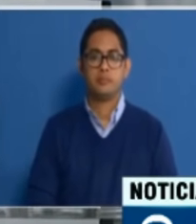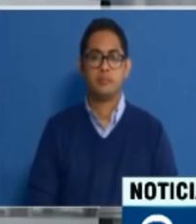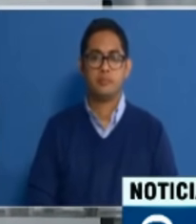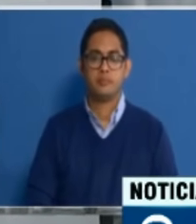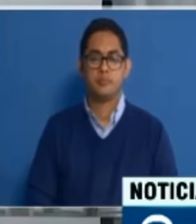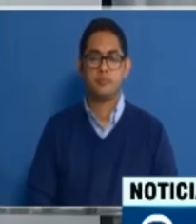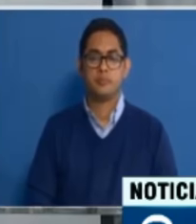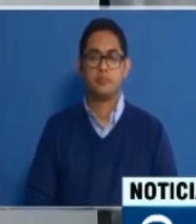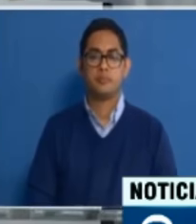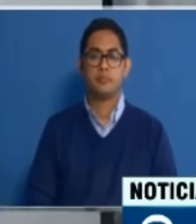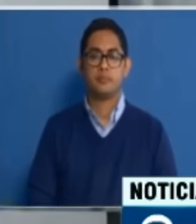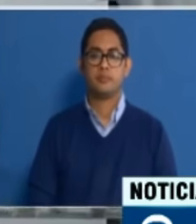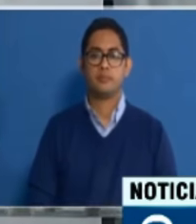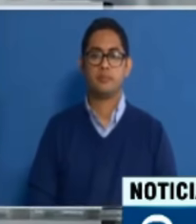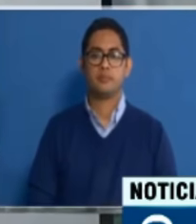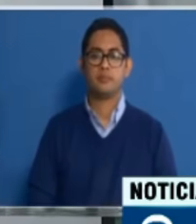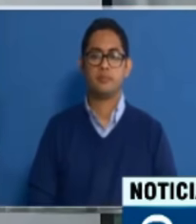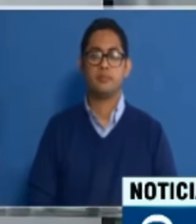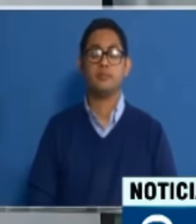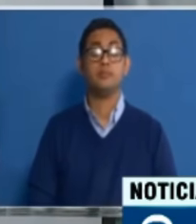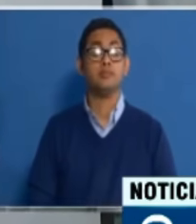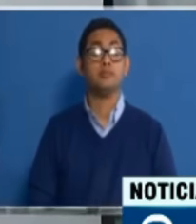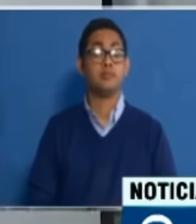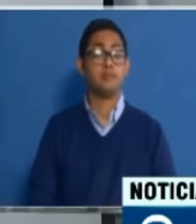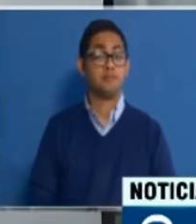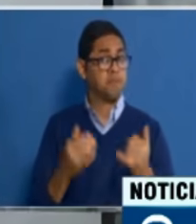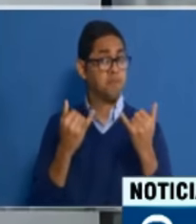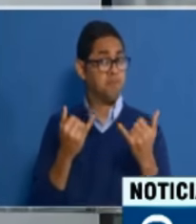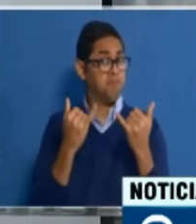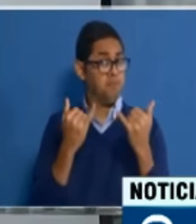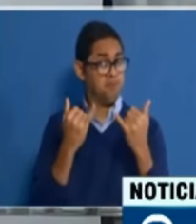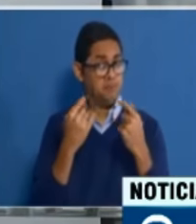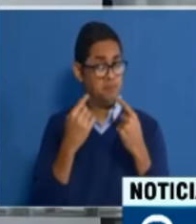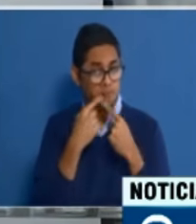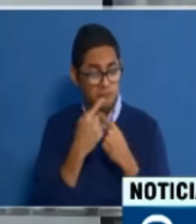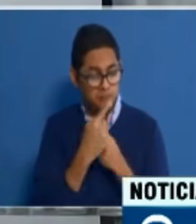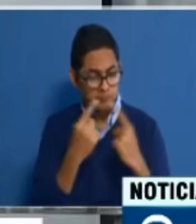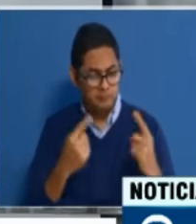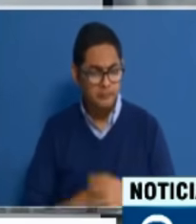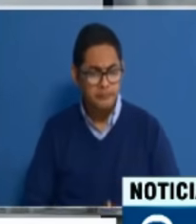Perfecto, excelente. Yo quisiera aprovechar para